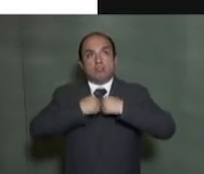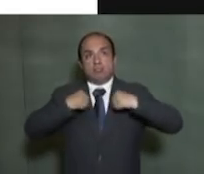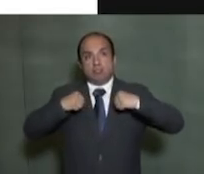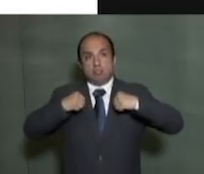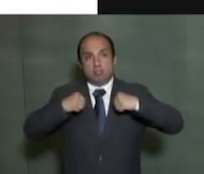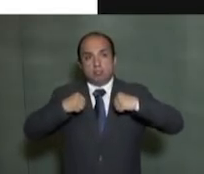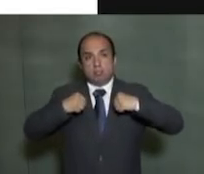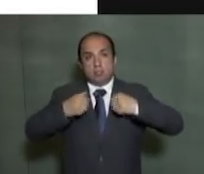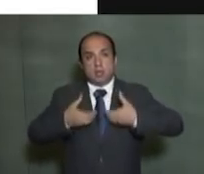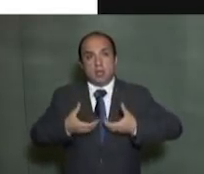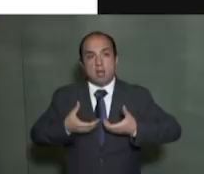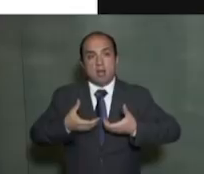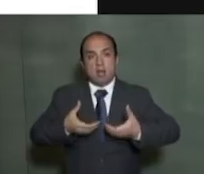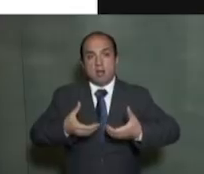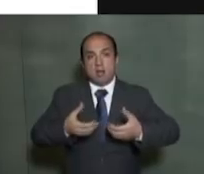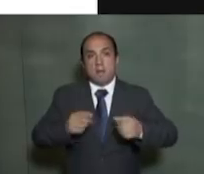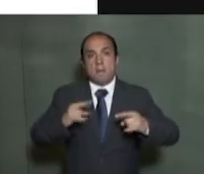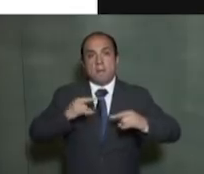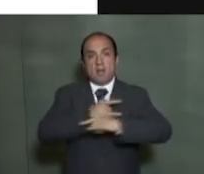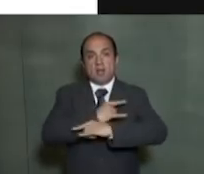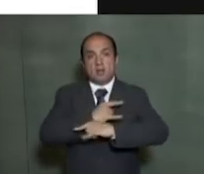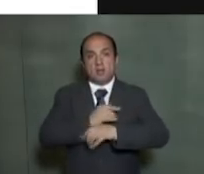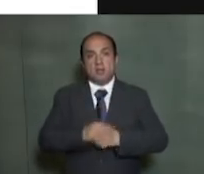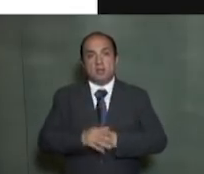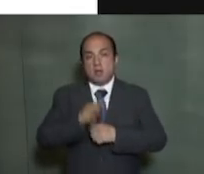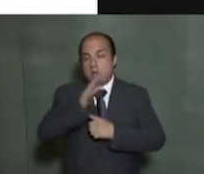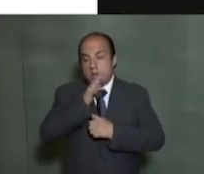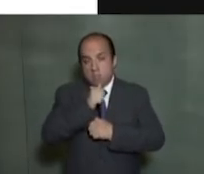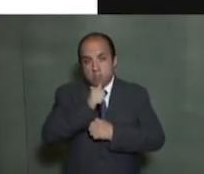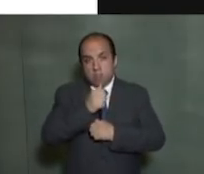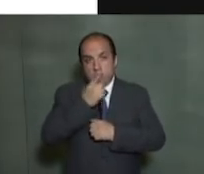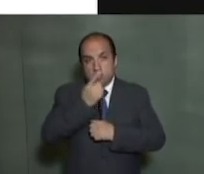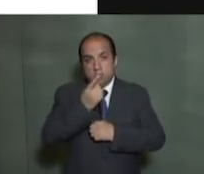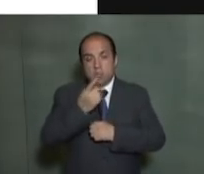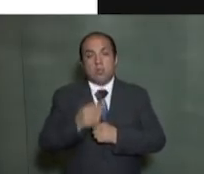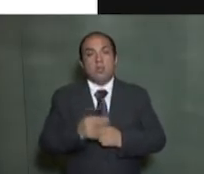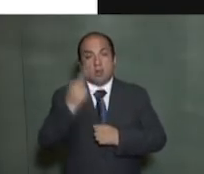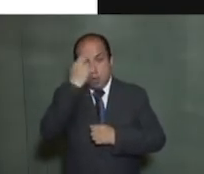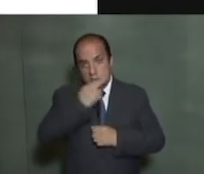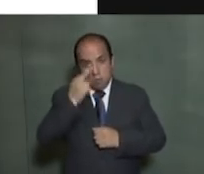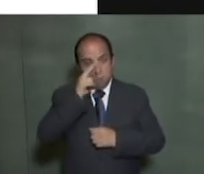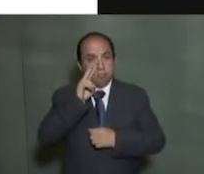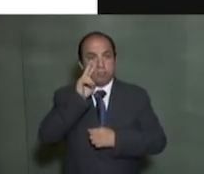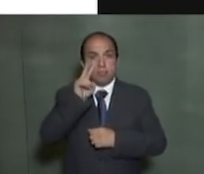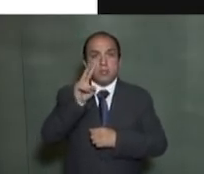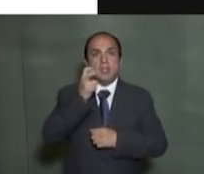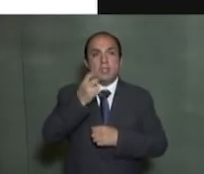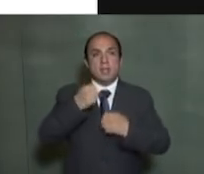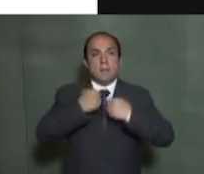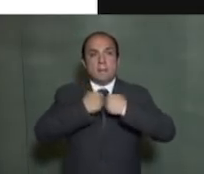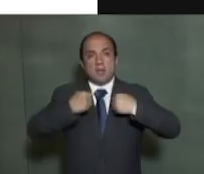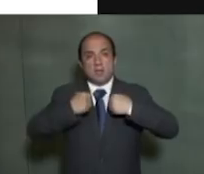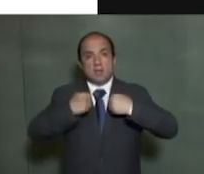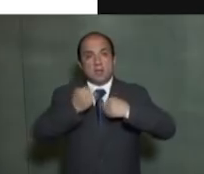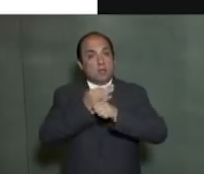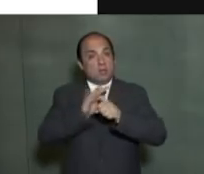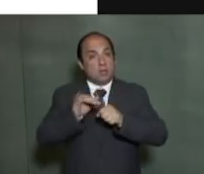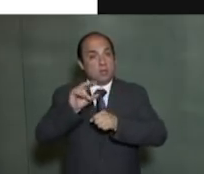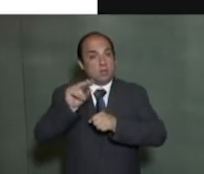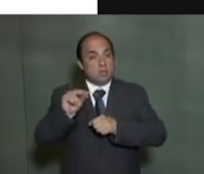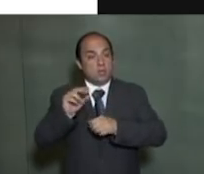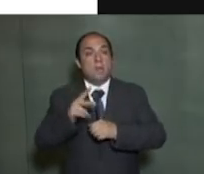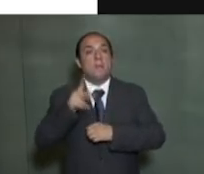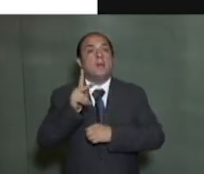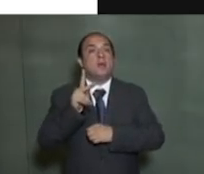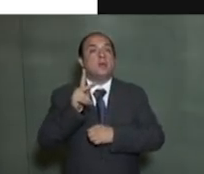viaducto del periférico. De antemano no se puede establecer por una inspección visual si esa separación es suficiente o no, sin